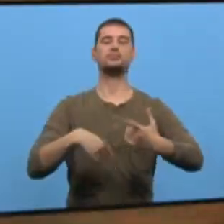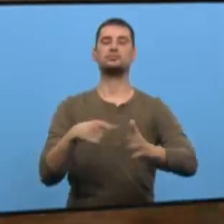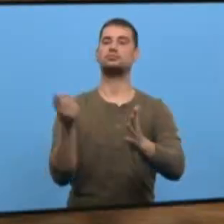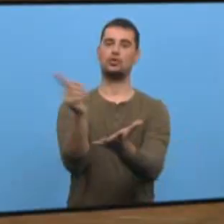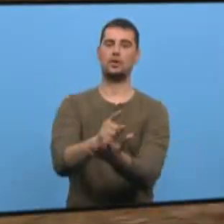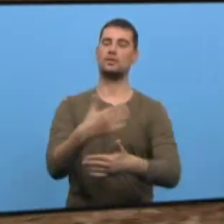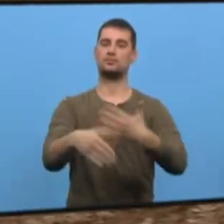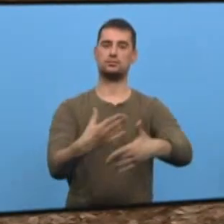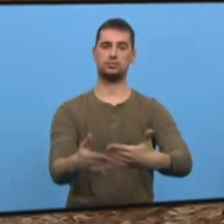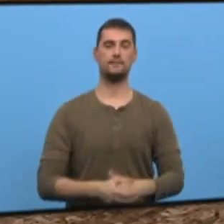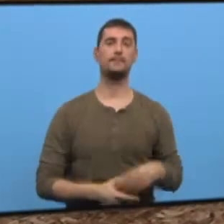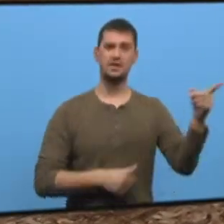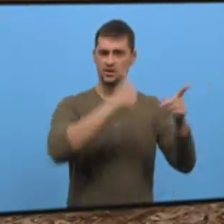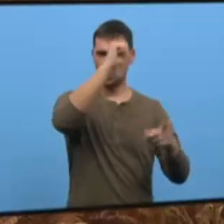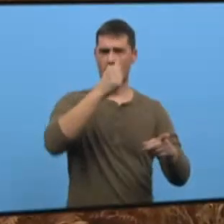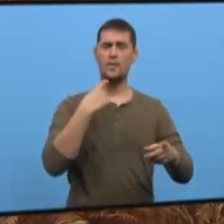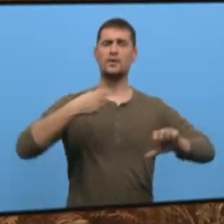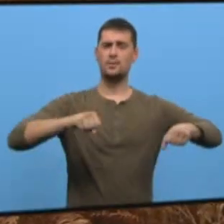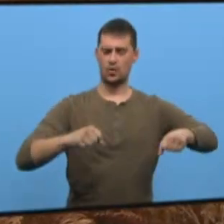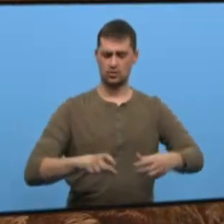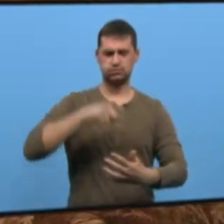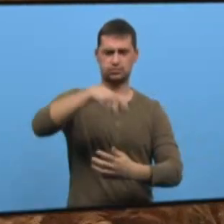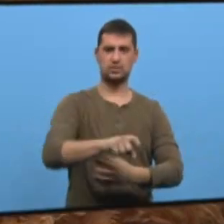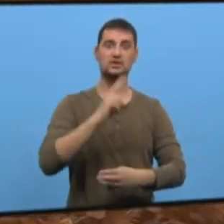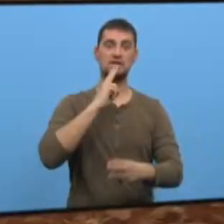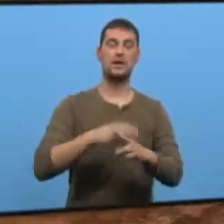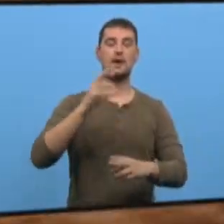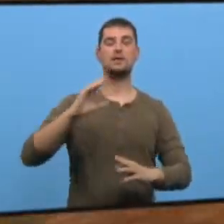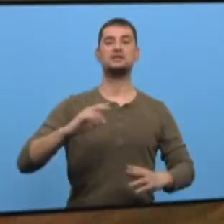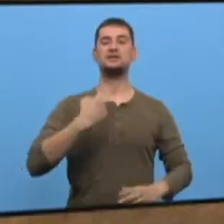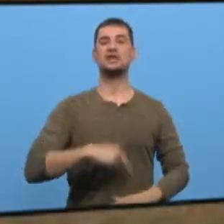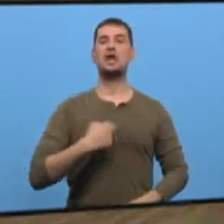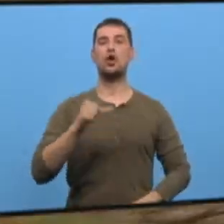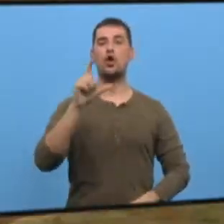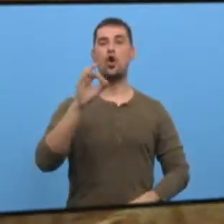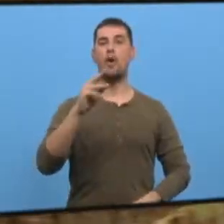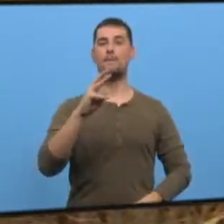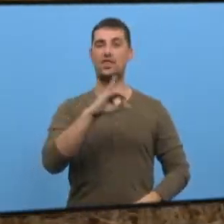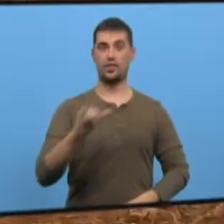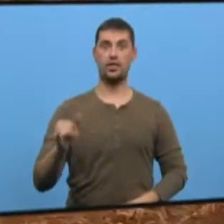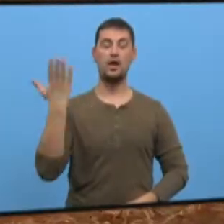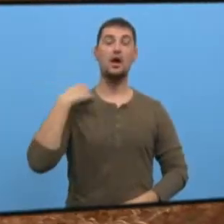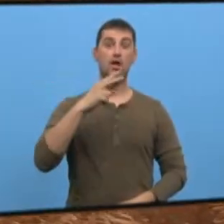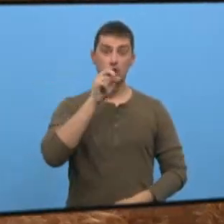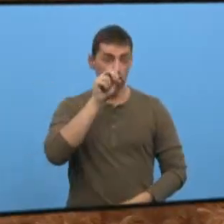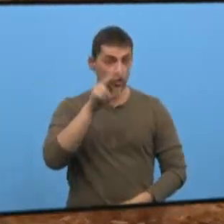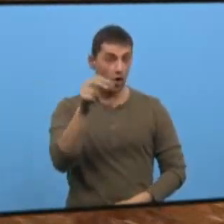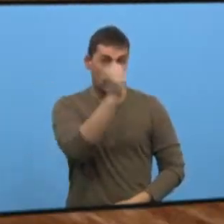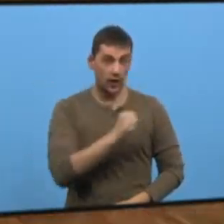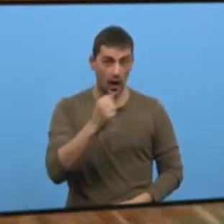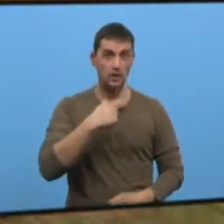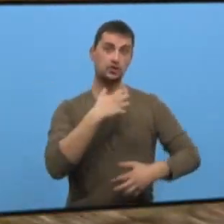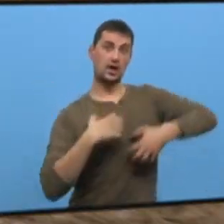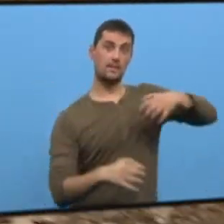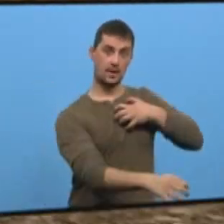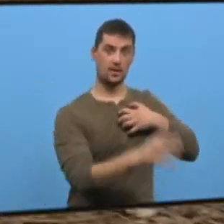verá este que cabriolas que Santi López transplantado de corazón 12os logo de sufrir un brutal